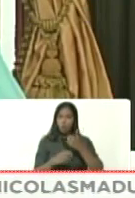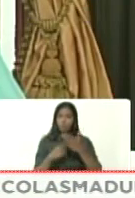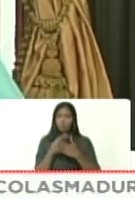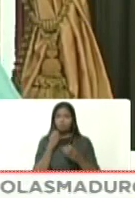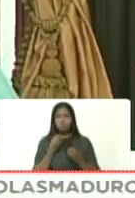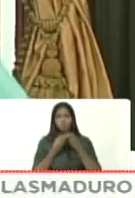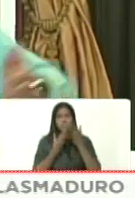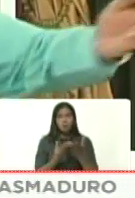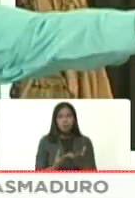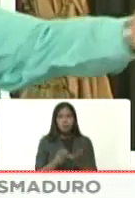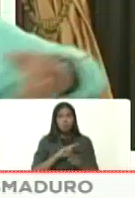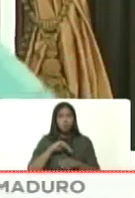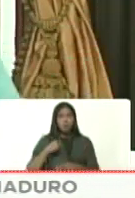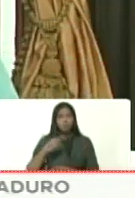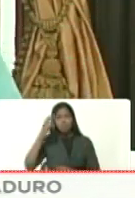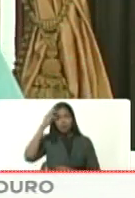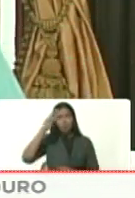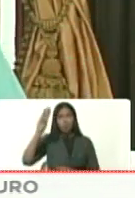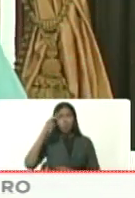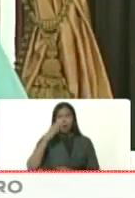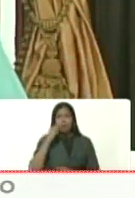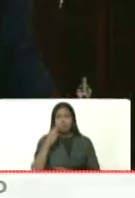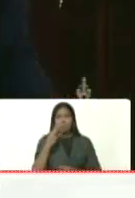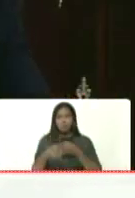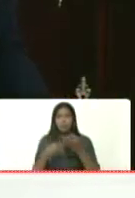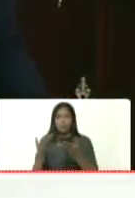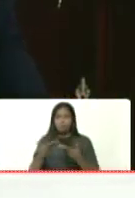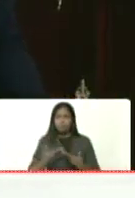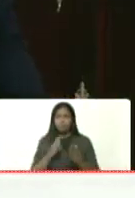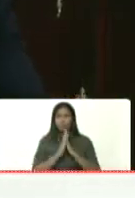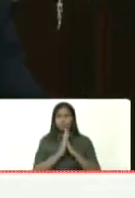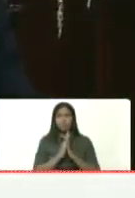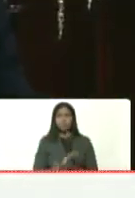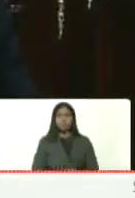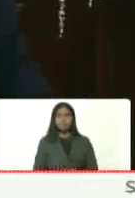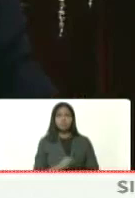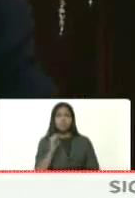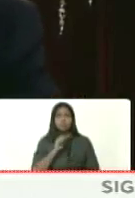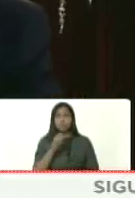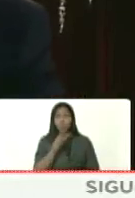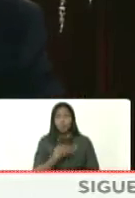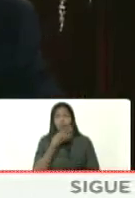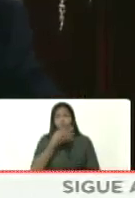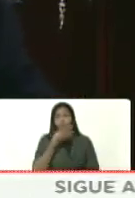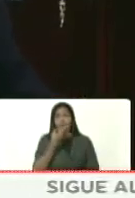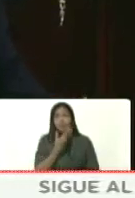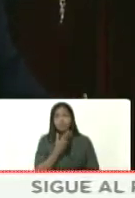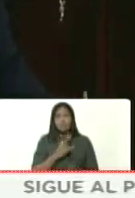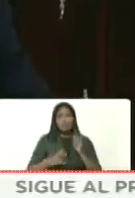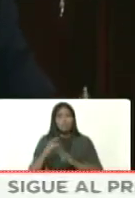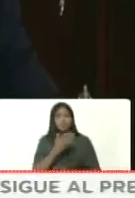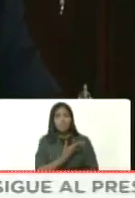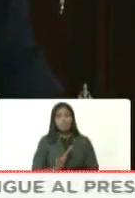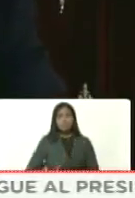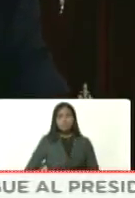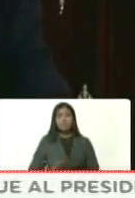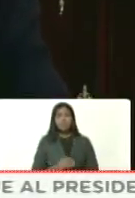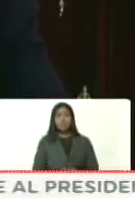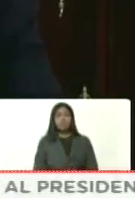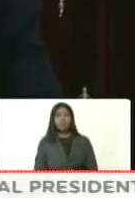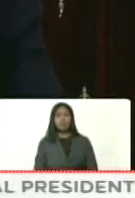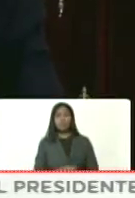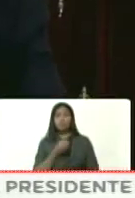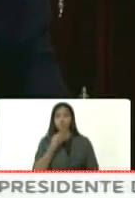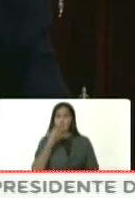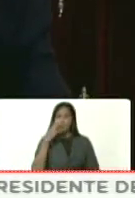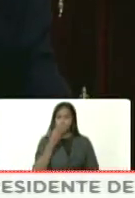nombre de nuestra hermana Cuba. Por favor, compañero embajador. Sí, muy buenas tardes, querido presidente. Buenas a todos